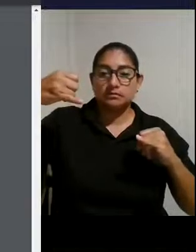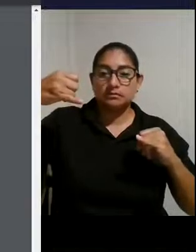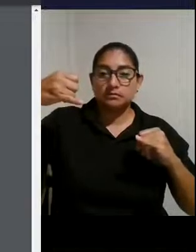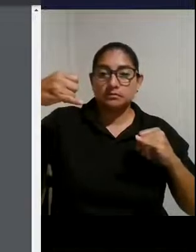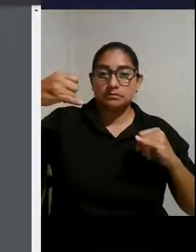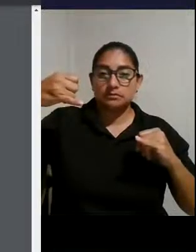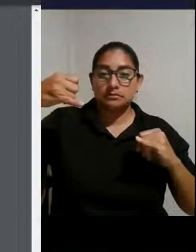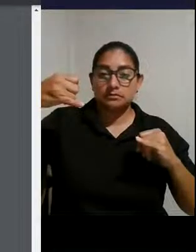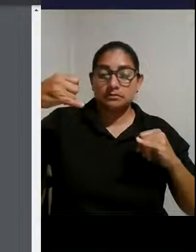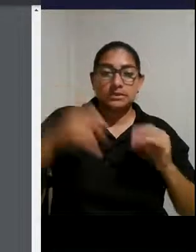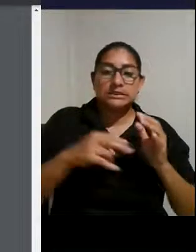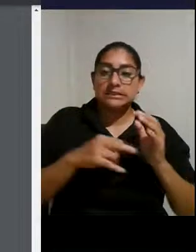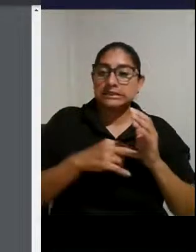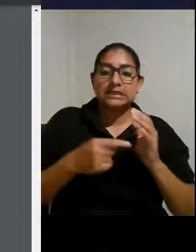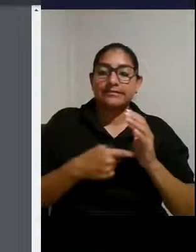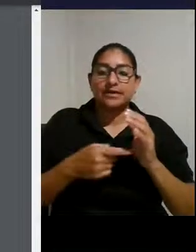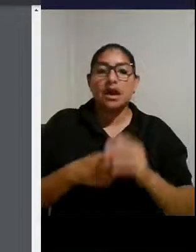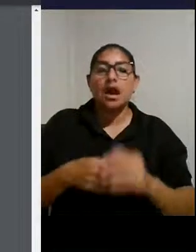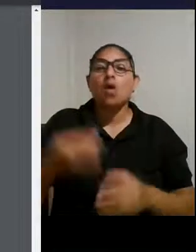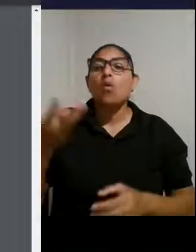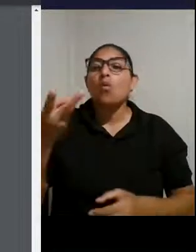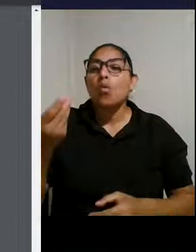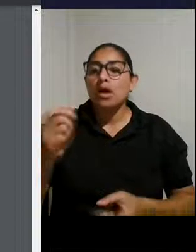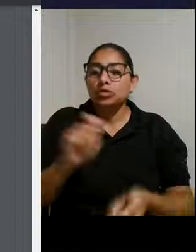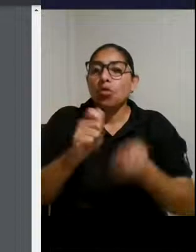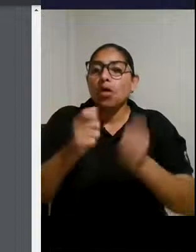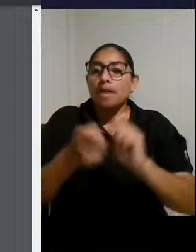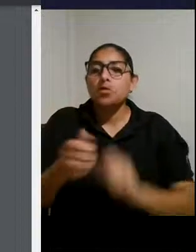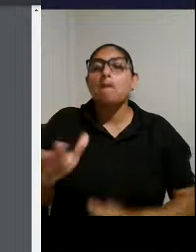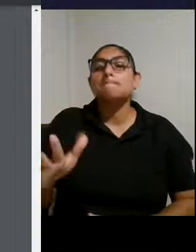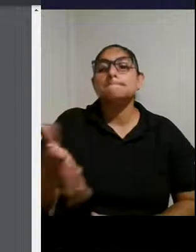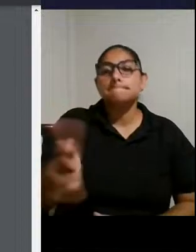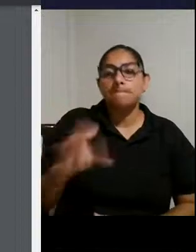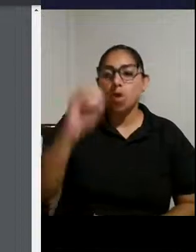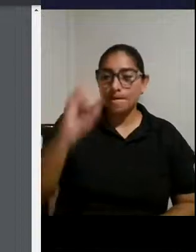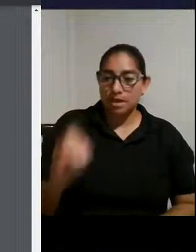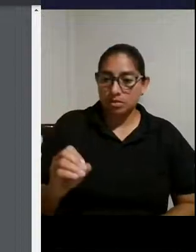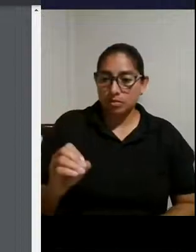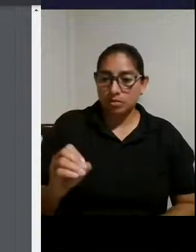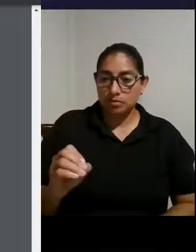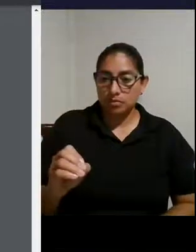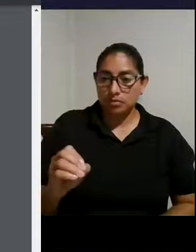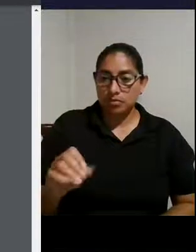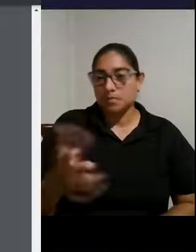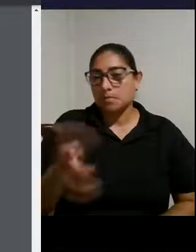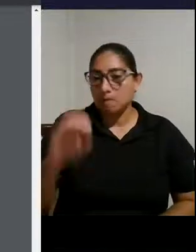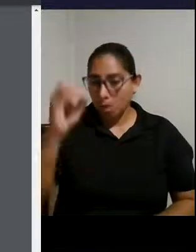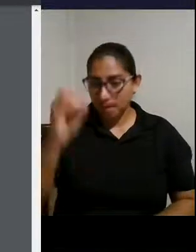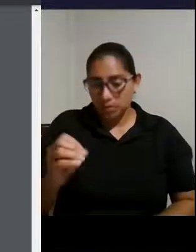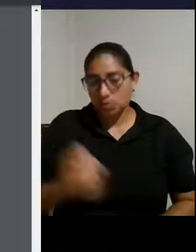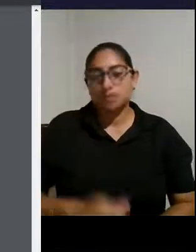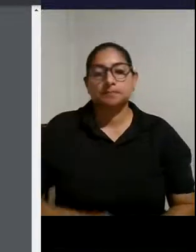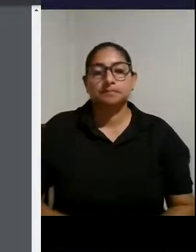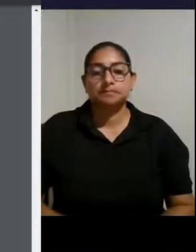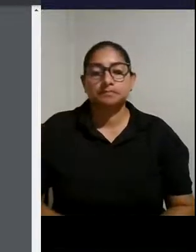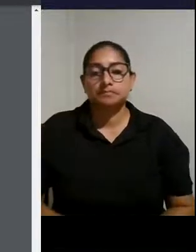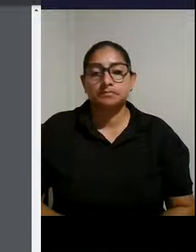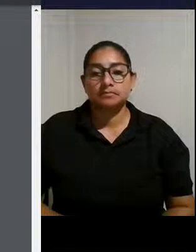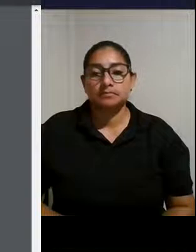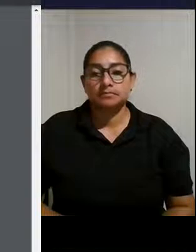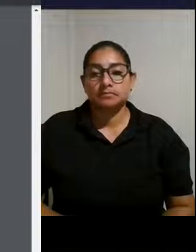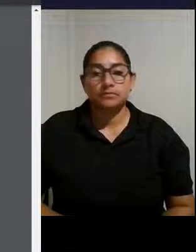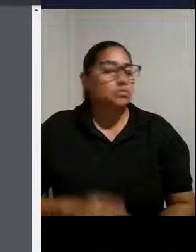está acá, va a ser la tasa de cambio promedio. ¿Ok? Entonces, solamente por dar